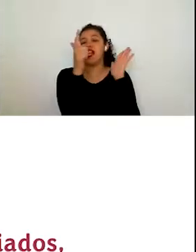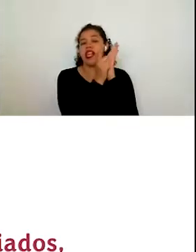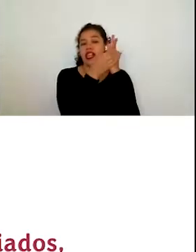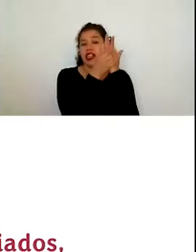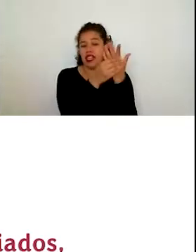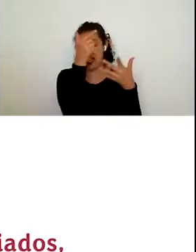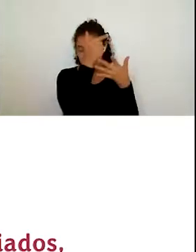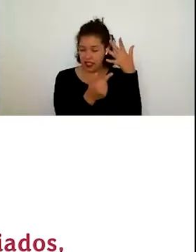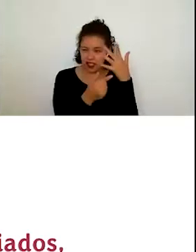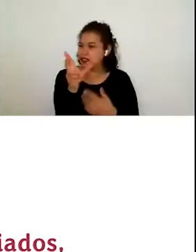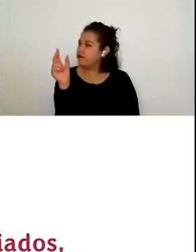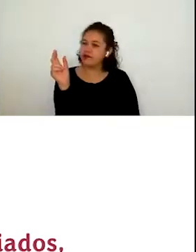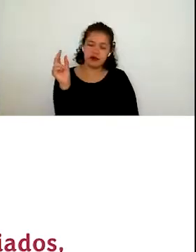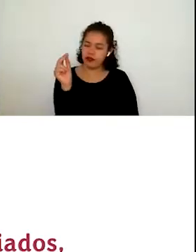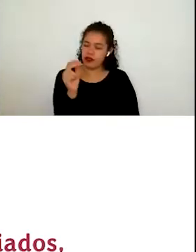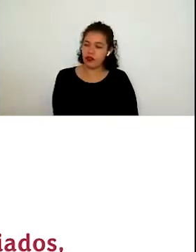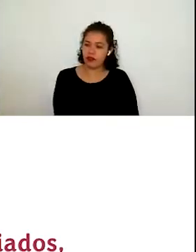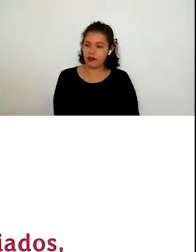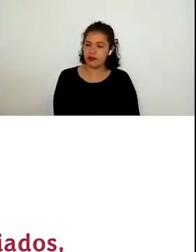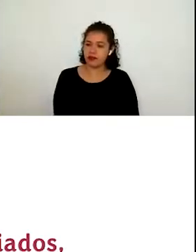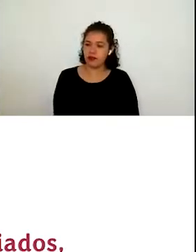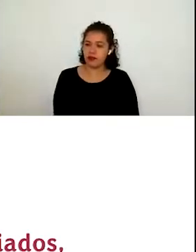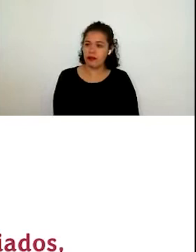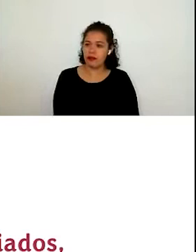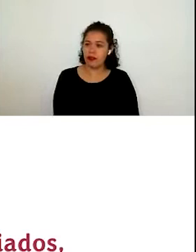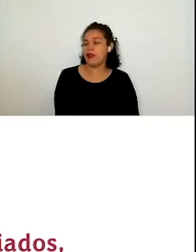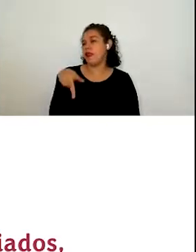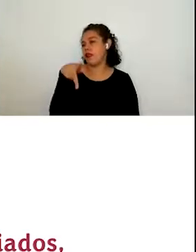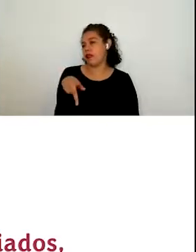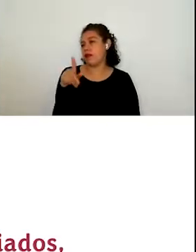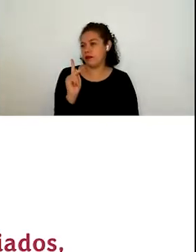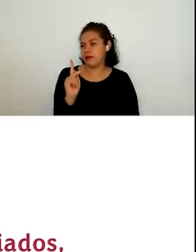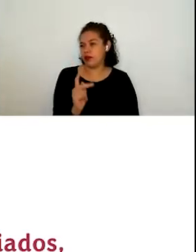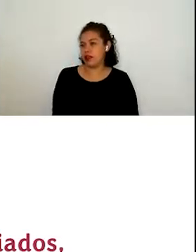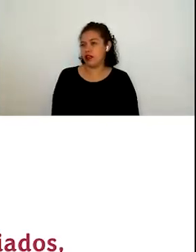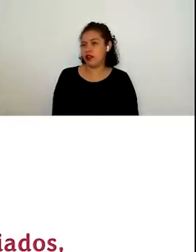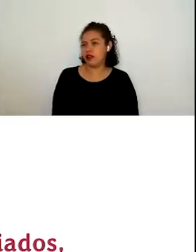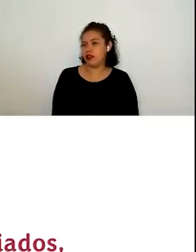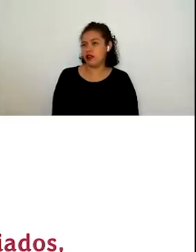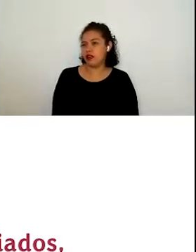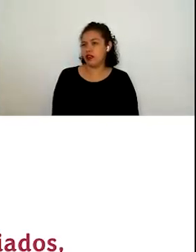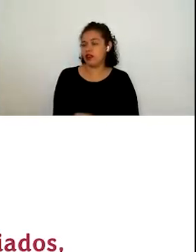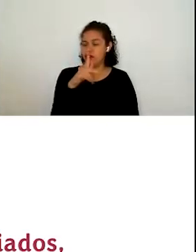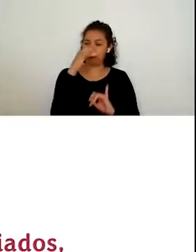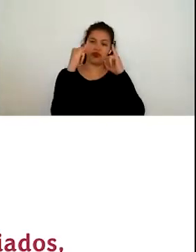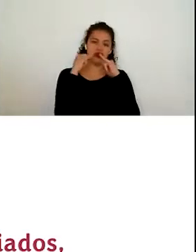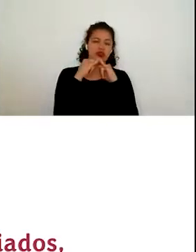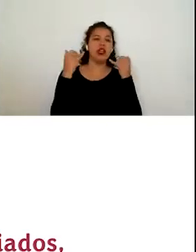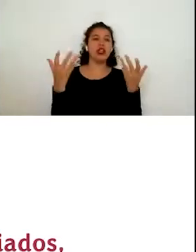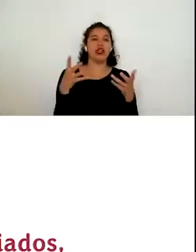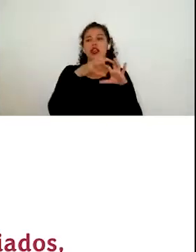sí se entiende que por la propia naturaleza de la institución y de este órgano de